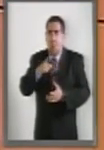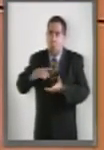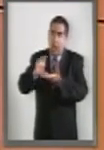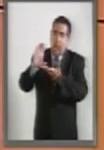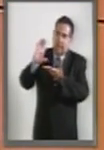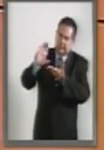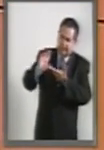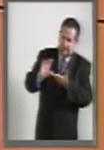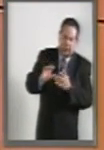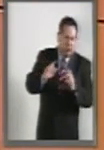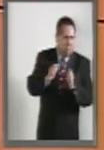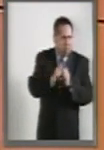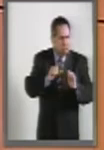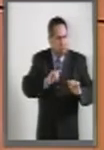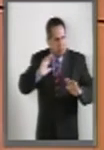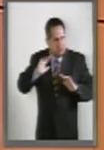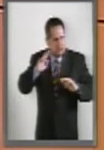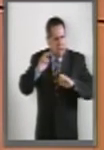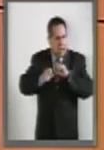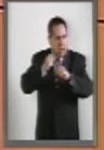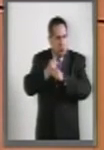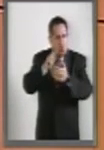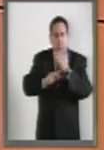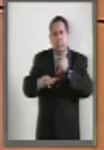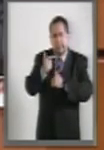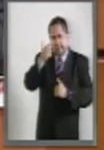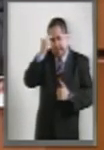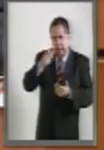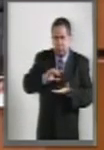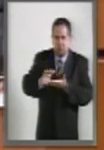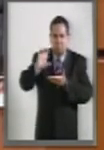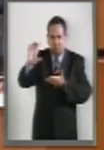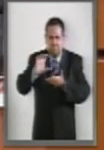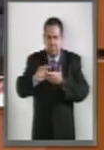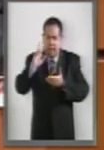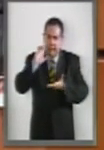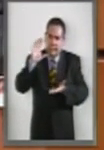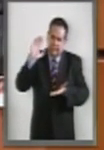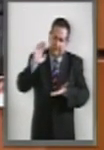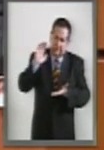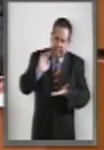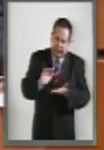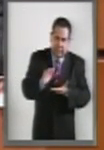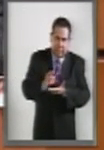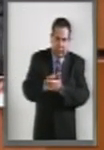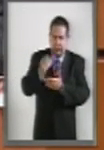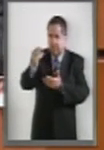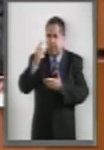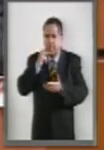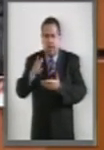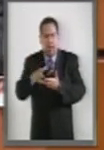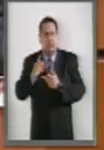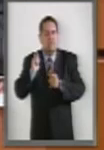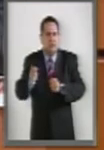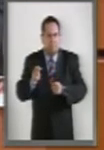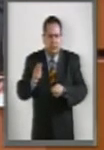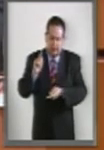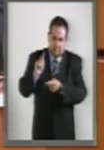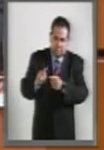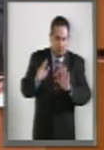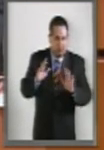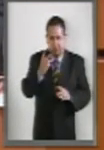los términos comprometidos en 2013. Se prevé una disminución en la medida más amplia del déficit